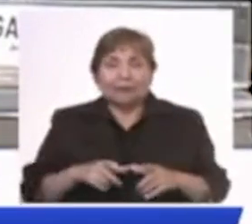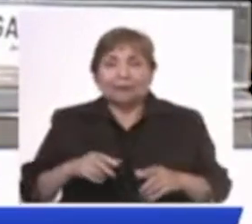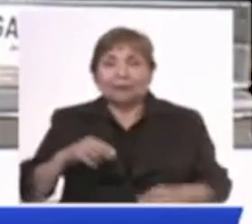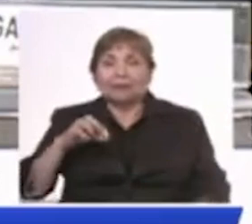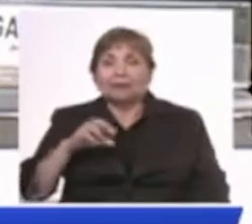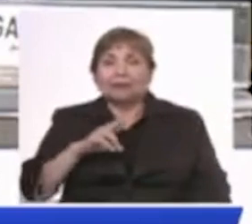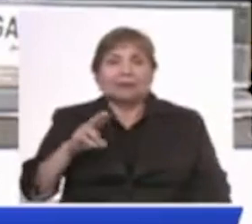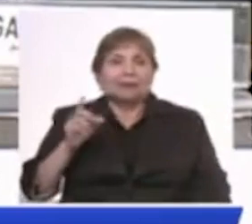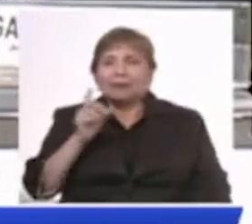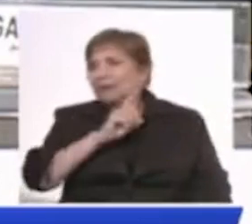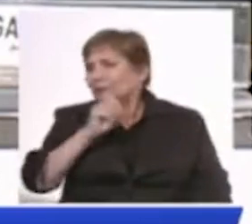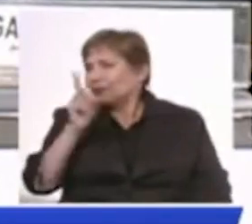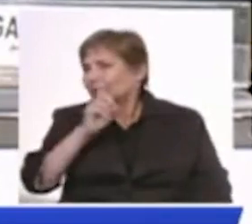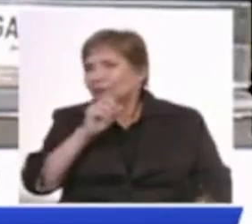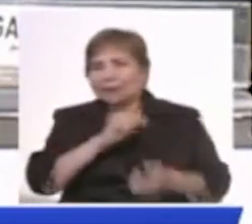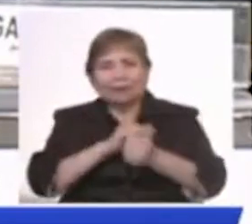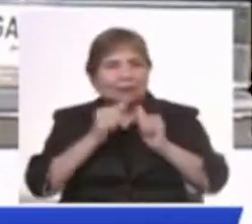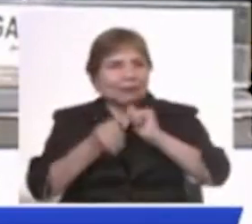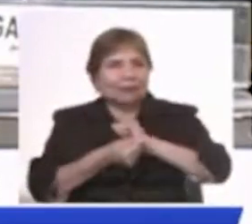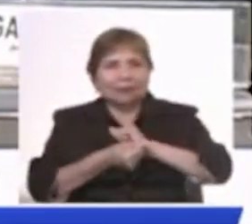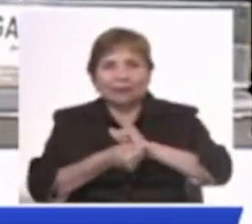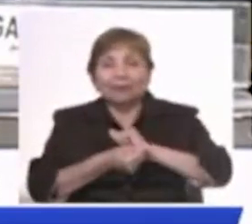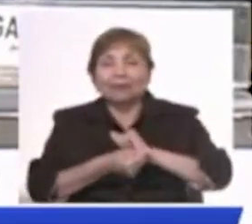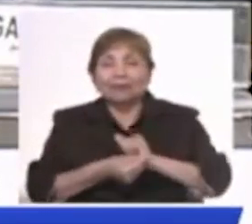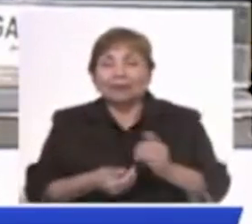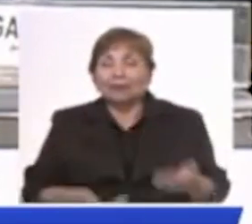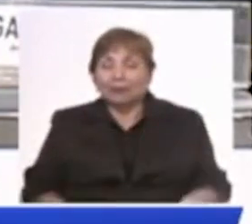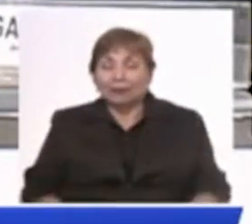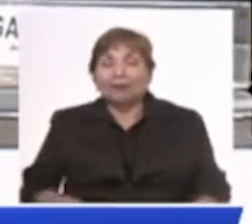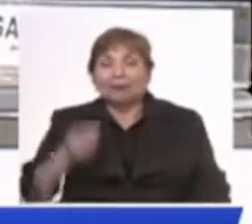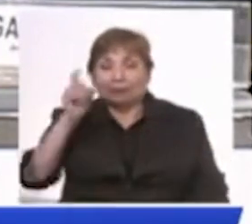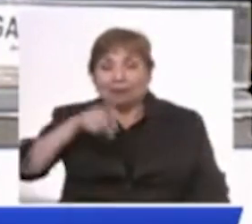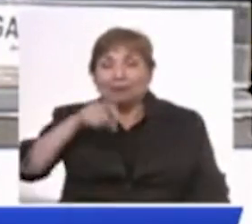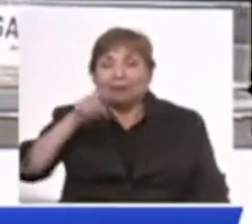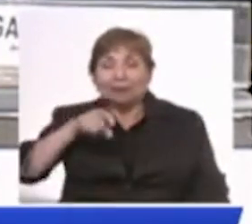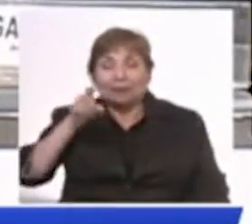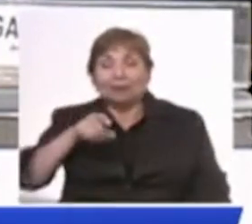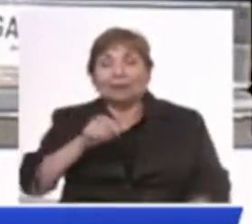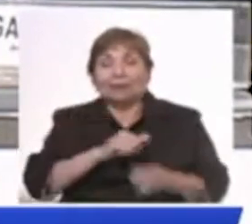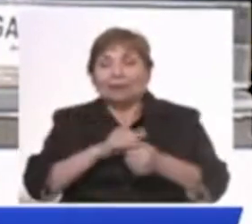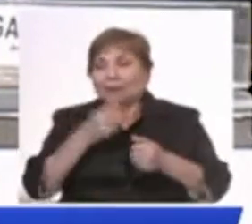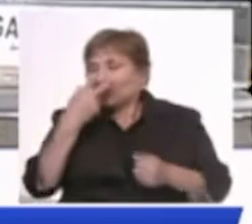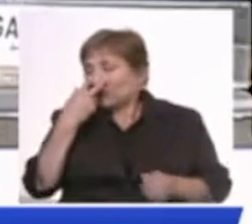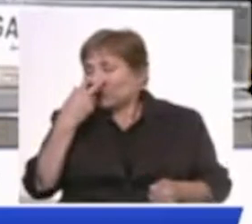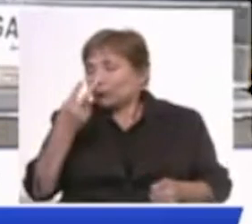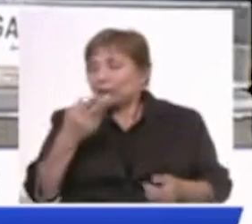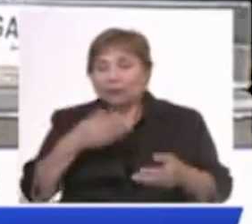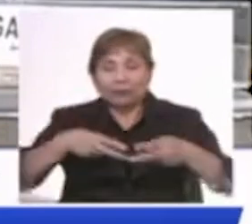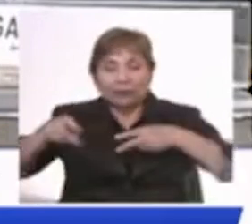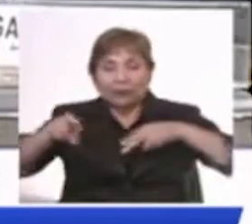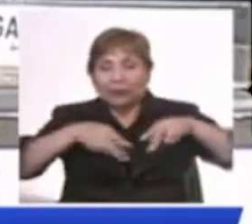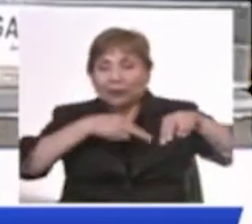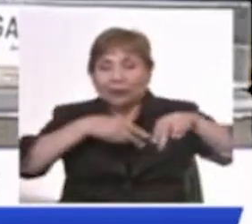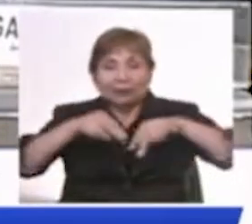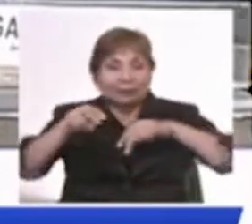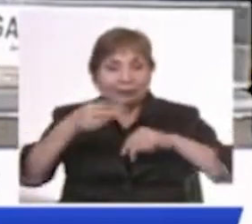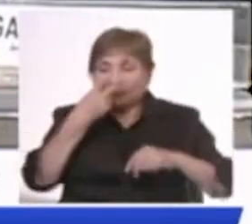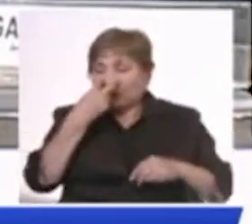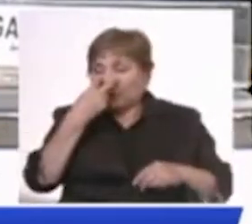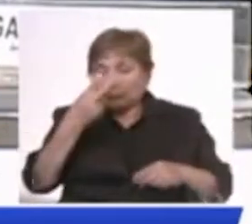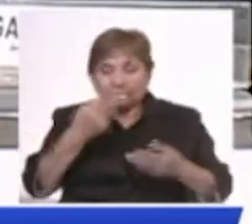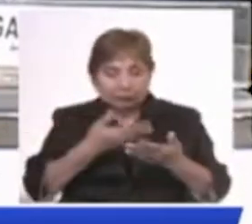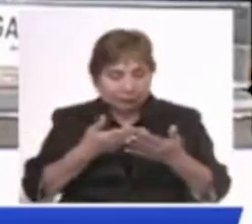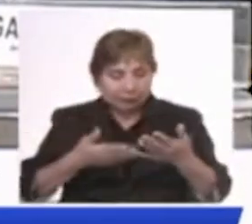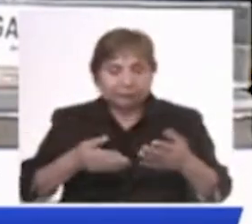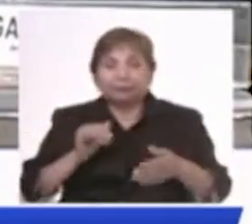Porra Barrenechea no se han recambiado. Y sí necesitan verdaderamente, ustedes mismos cuando transitan por ahí, podrán